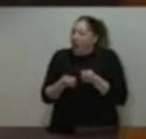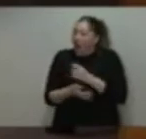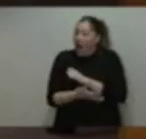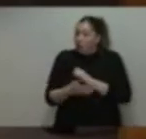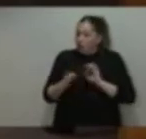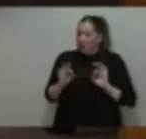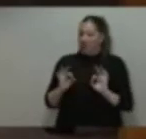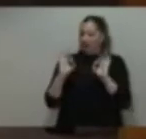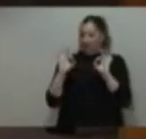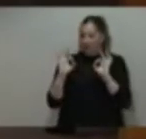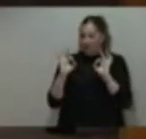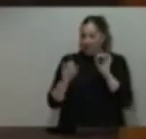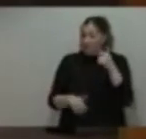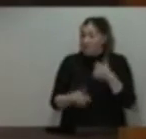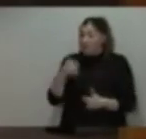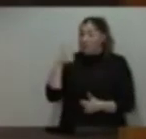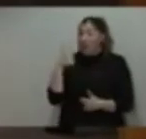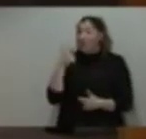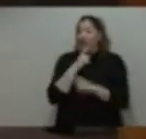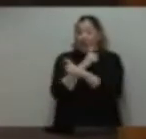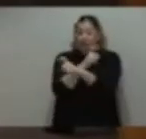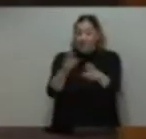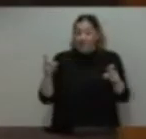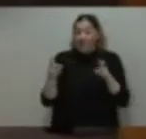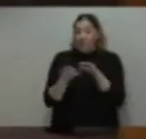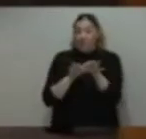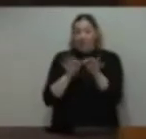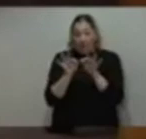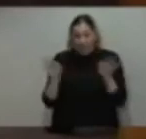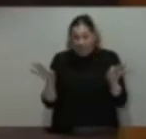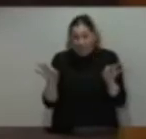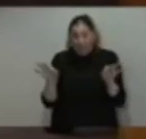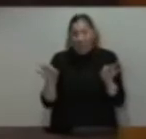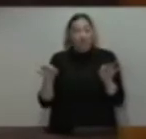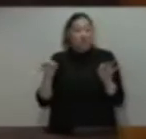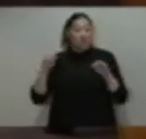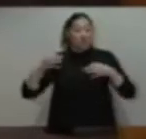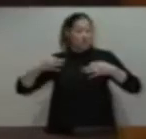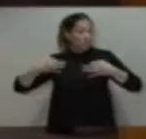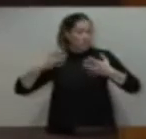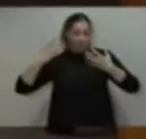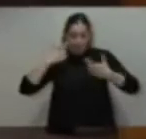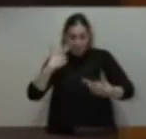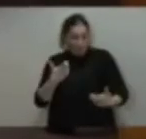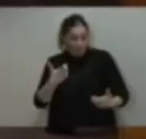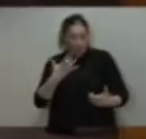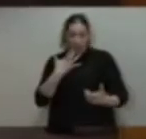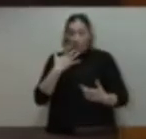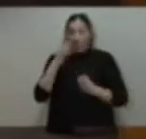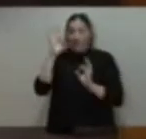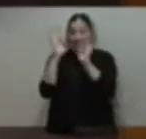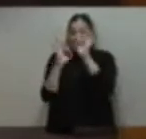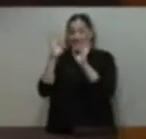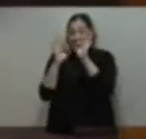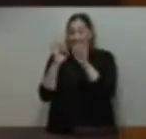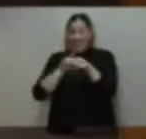en el cual anunciaba medidas tan significativas como responder y reducir el tipo de interés a